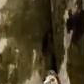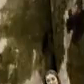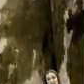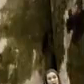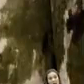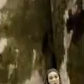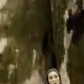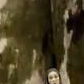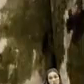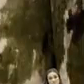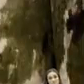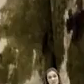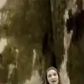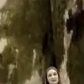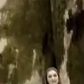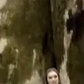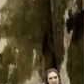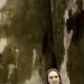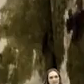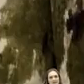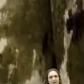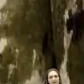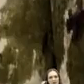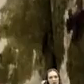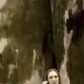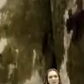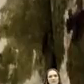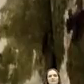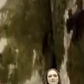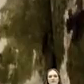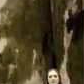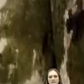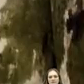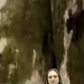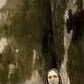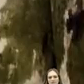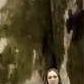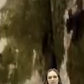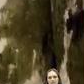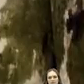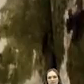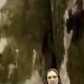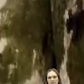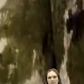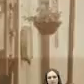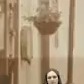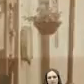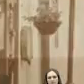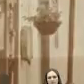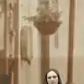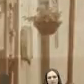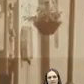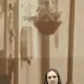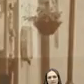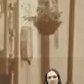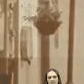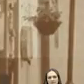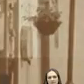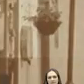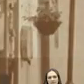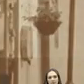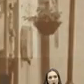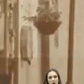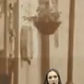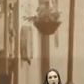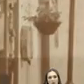nuestro país. Fueran eternos. Hubiese querido que...